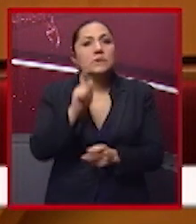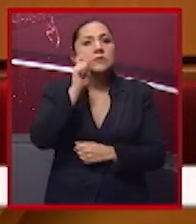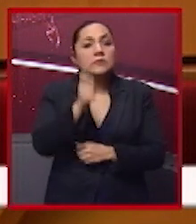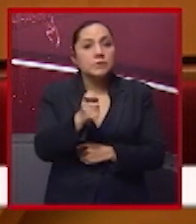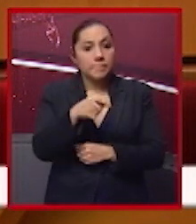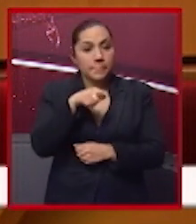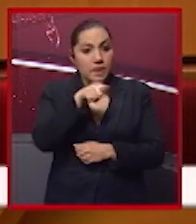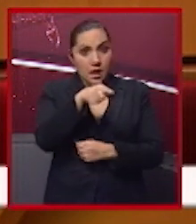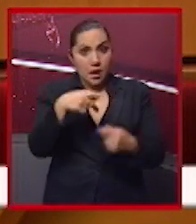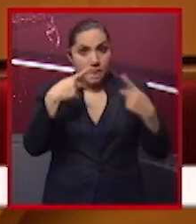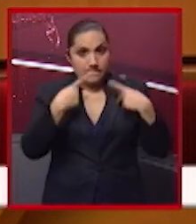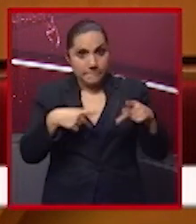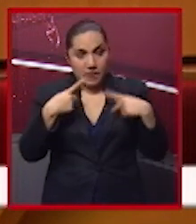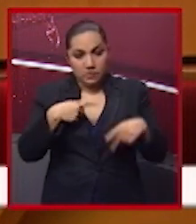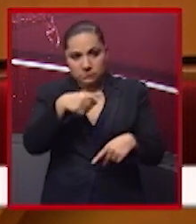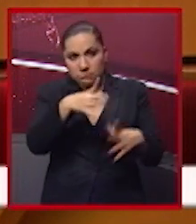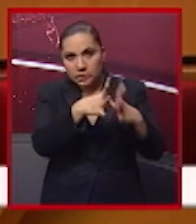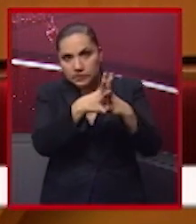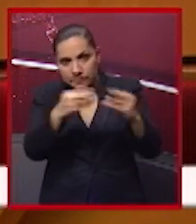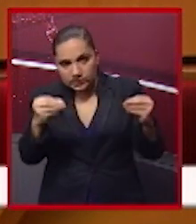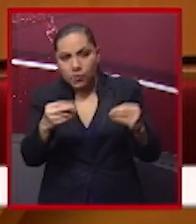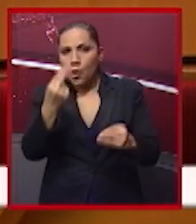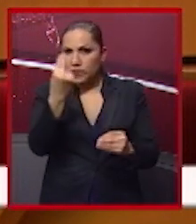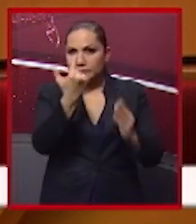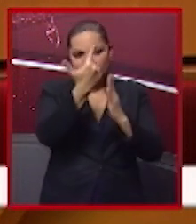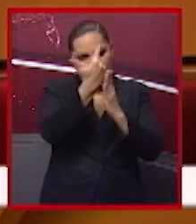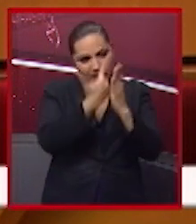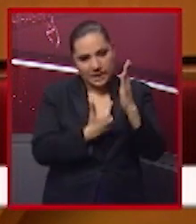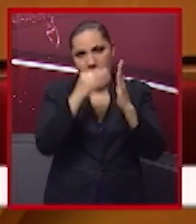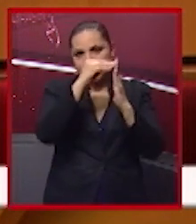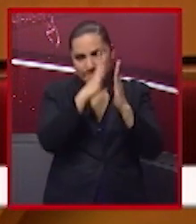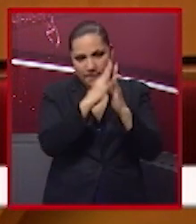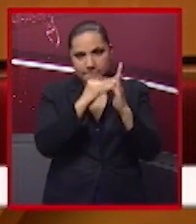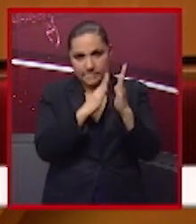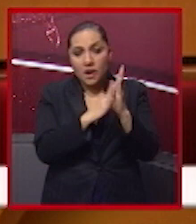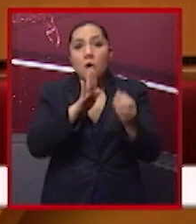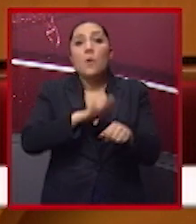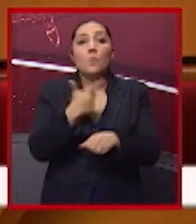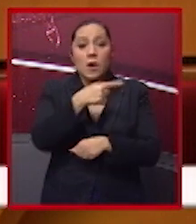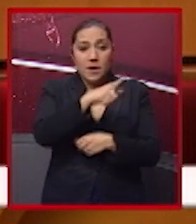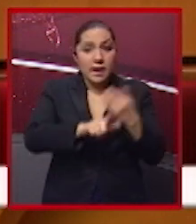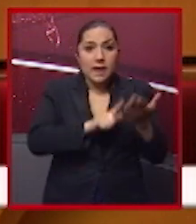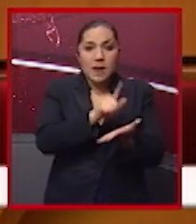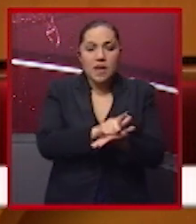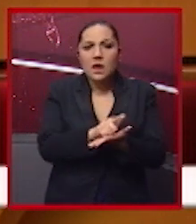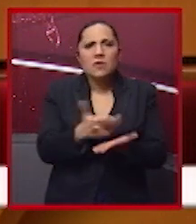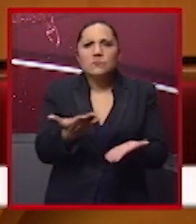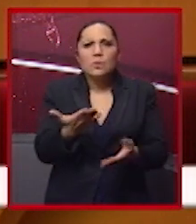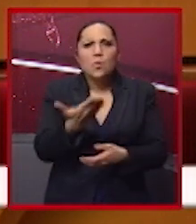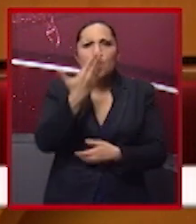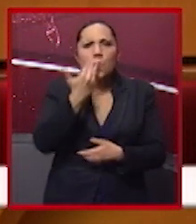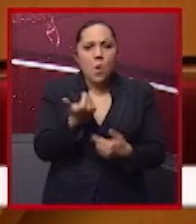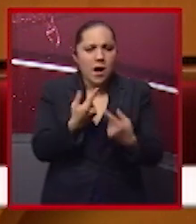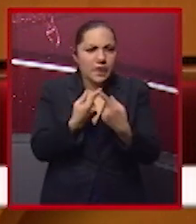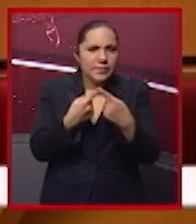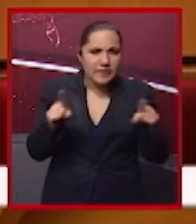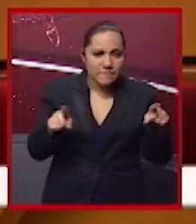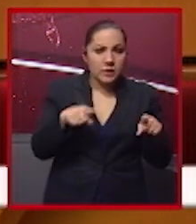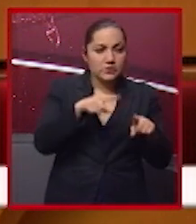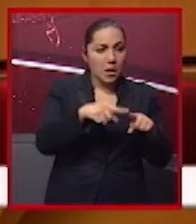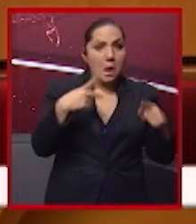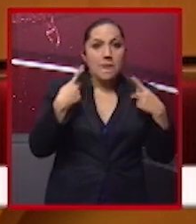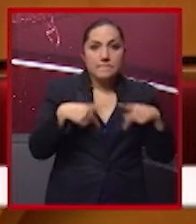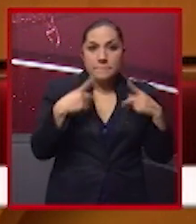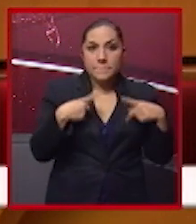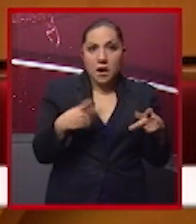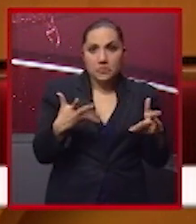como desaparecidas y que la ley no distingue entre ausentes, que pueden ser voluntariamente, o